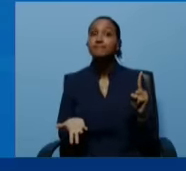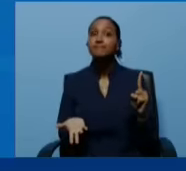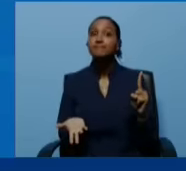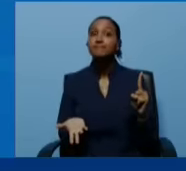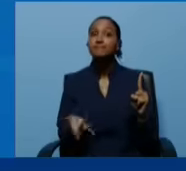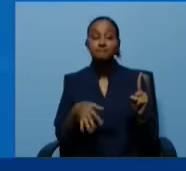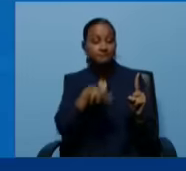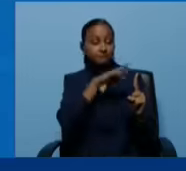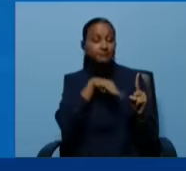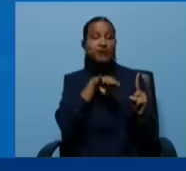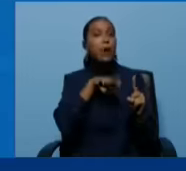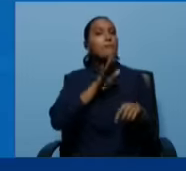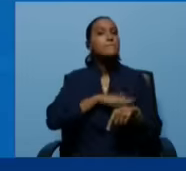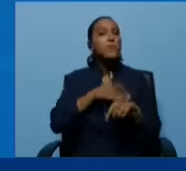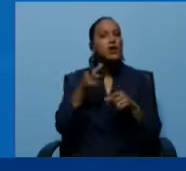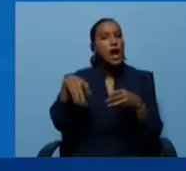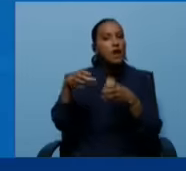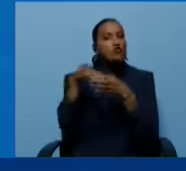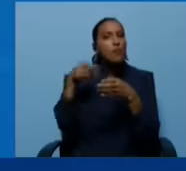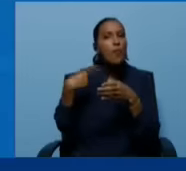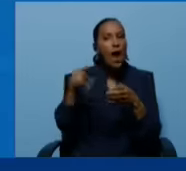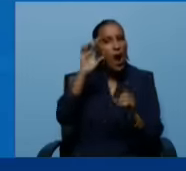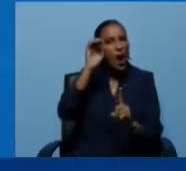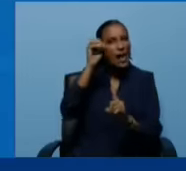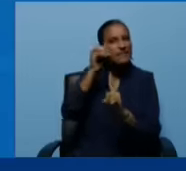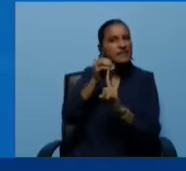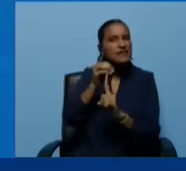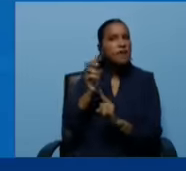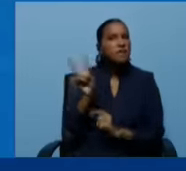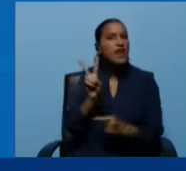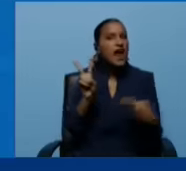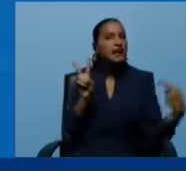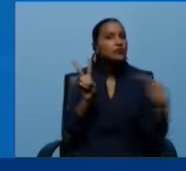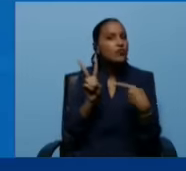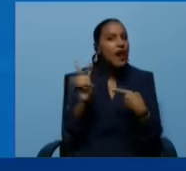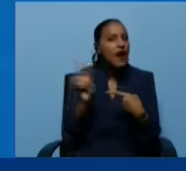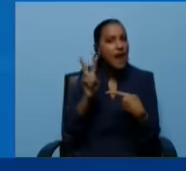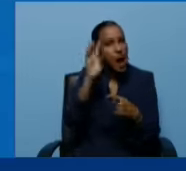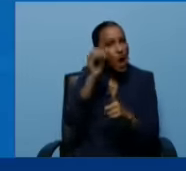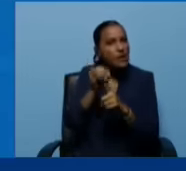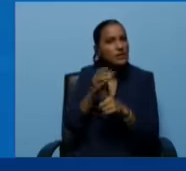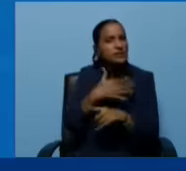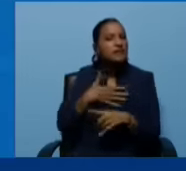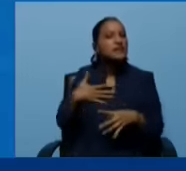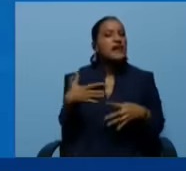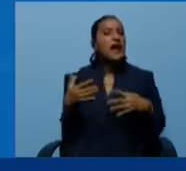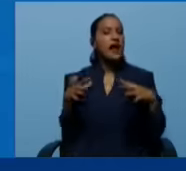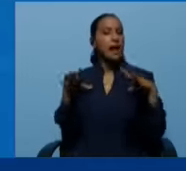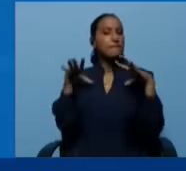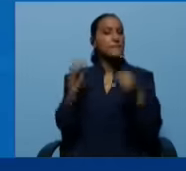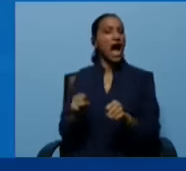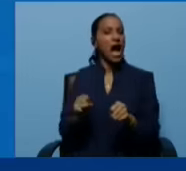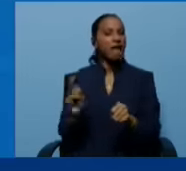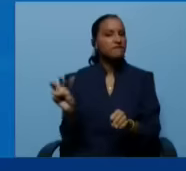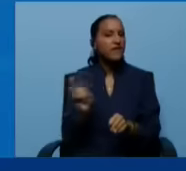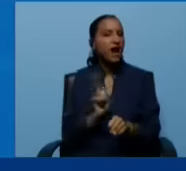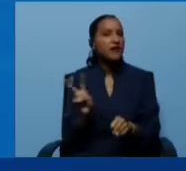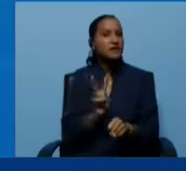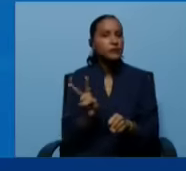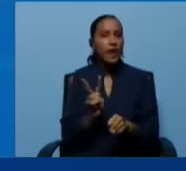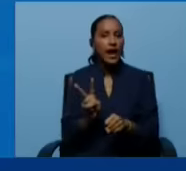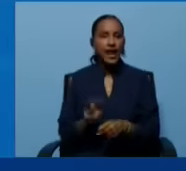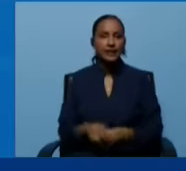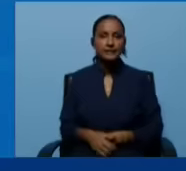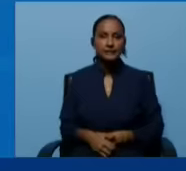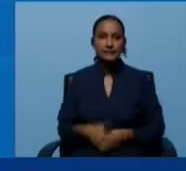Porque tienen un objetivo, Venezuela. Y quieren imponer en Venezuela